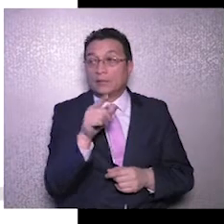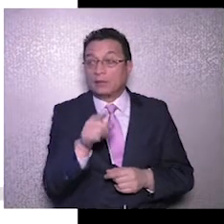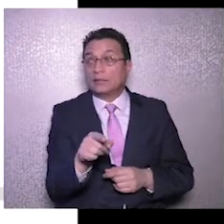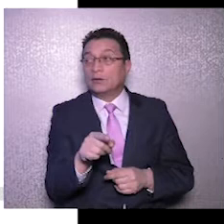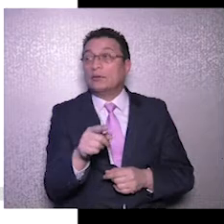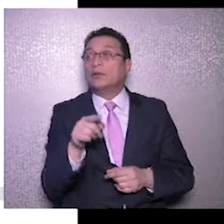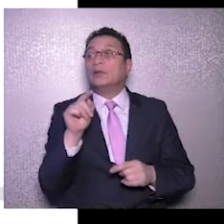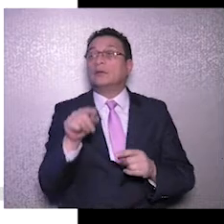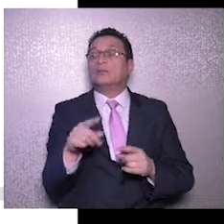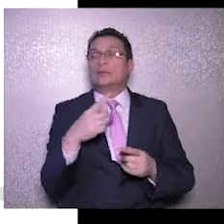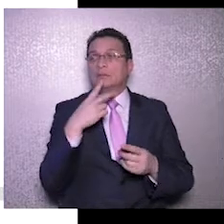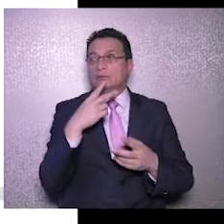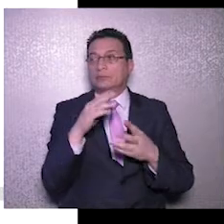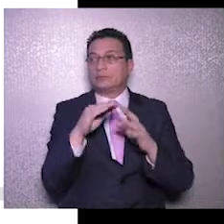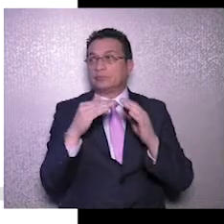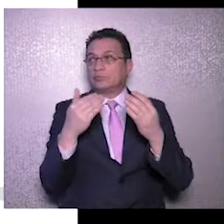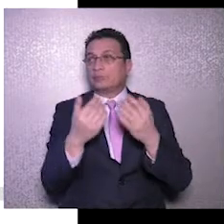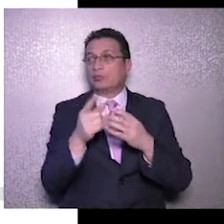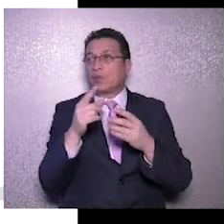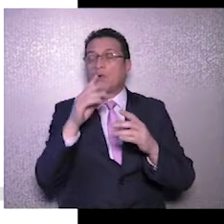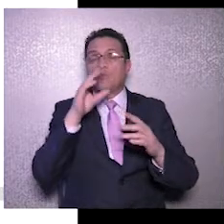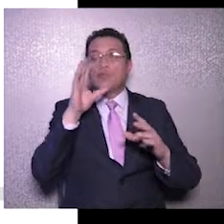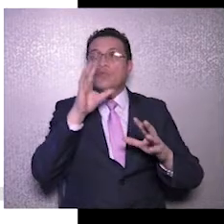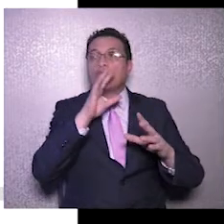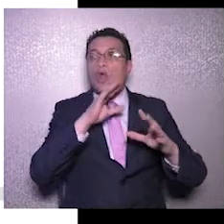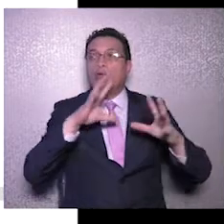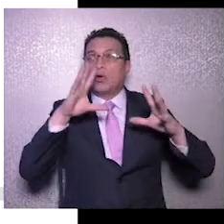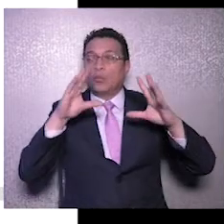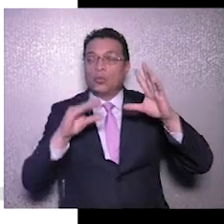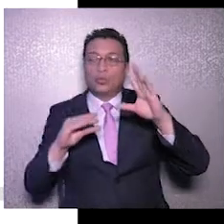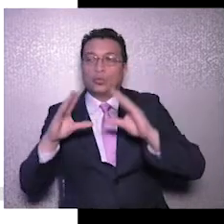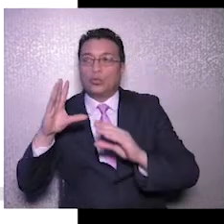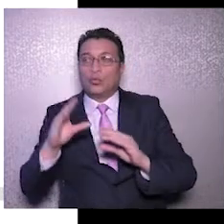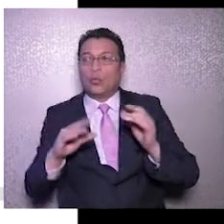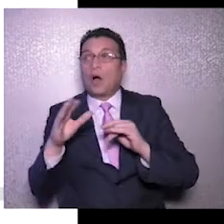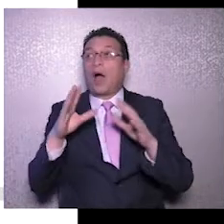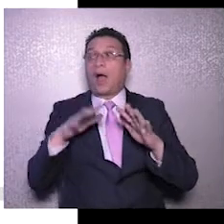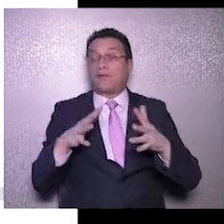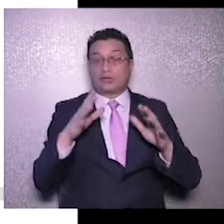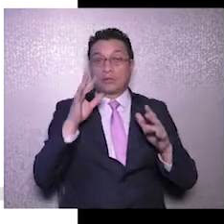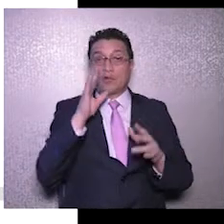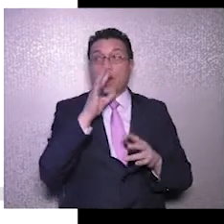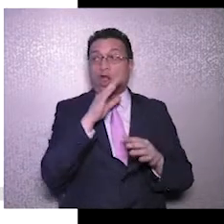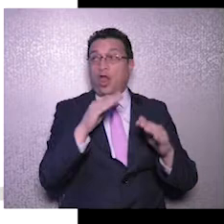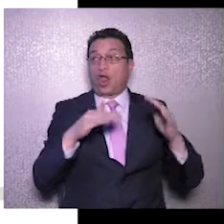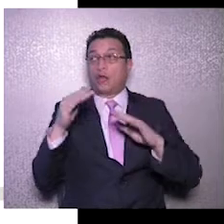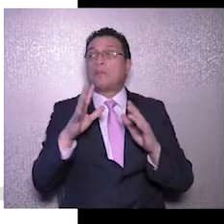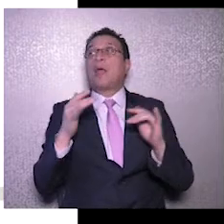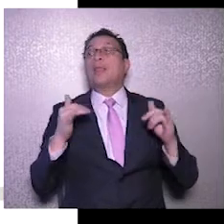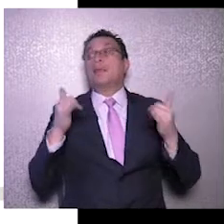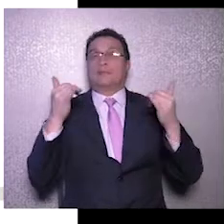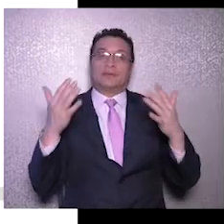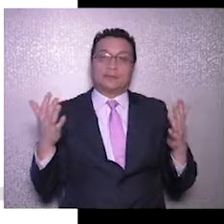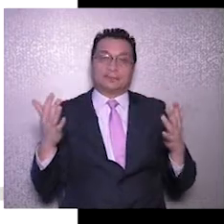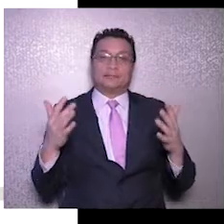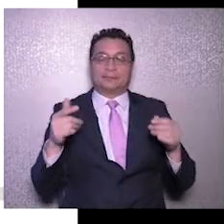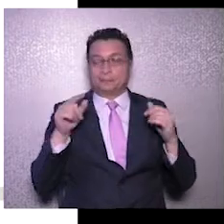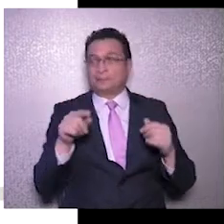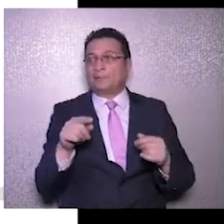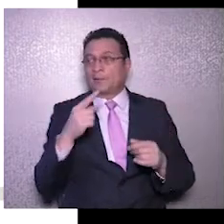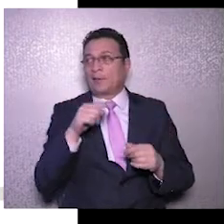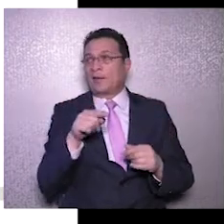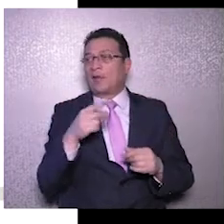porque en radiología vivimos en el mundo de los grises, entonces nos deprimimos. Entonces a veces los pintamos de colores para entretenernos. Y aquí, por